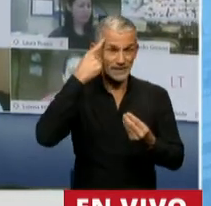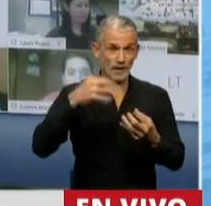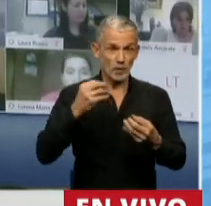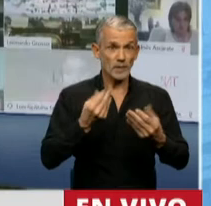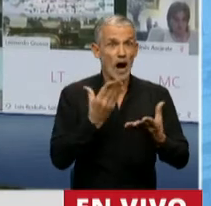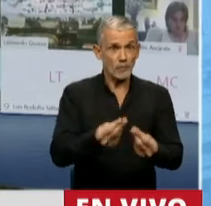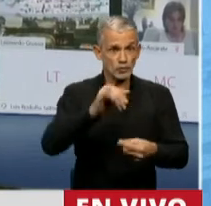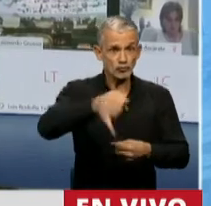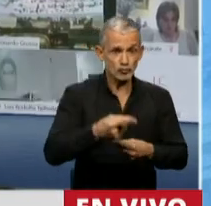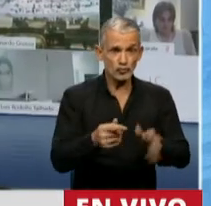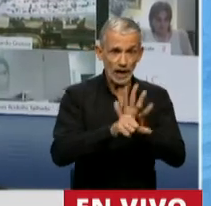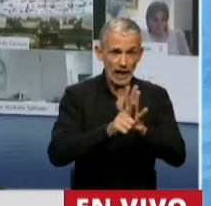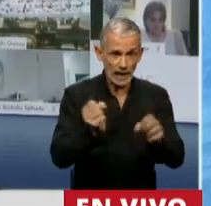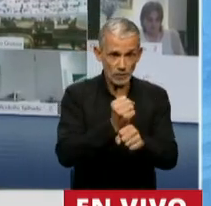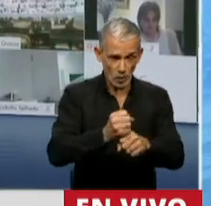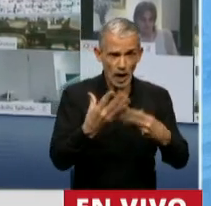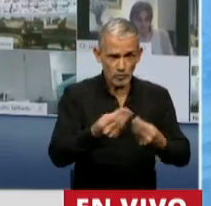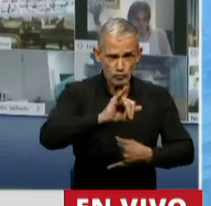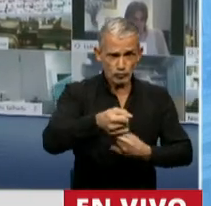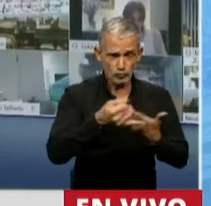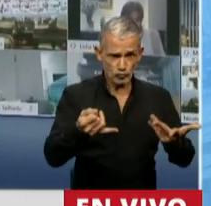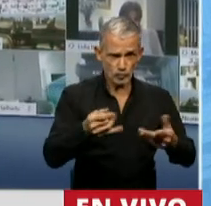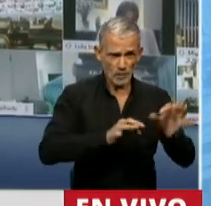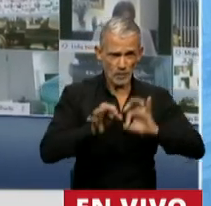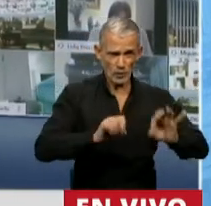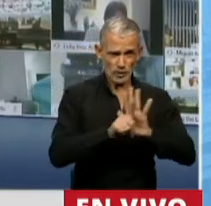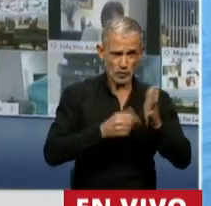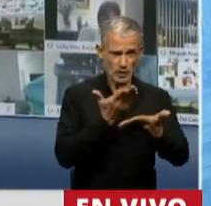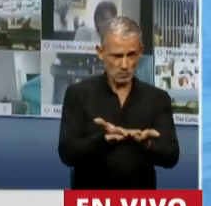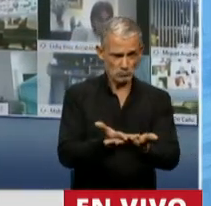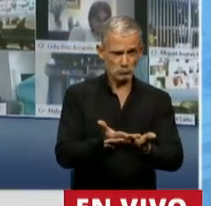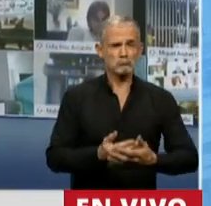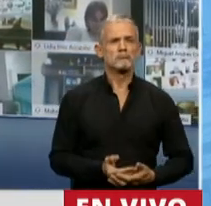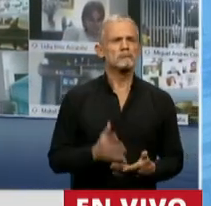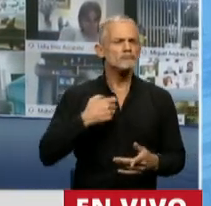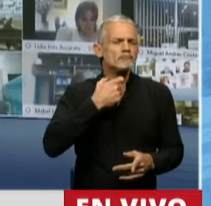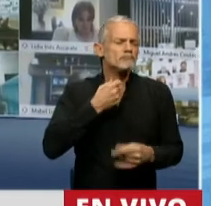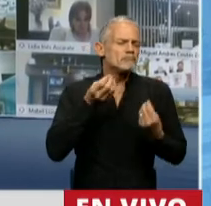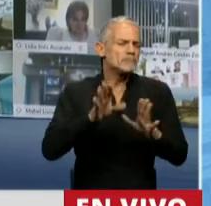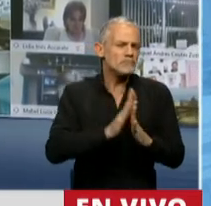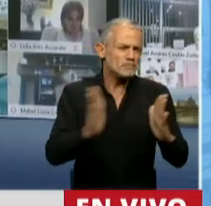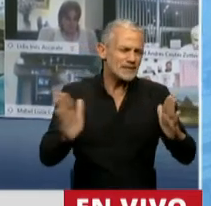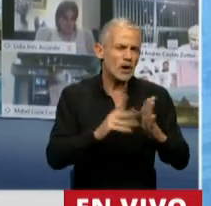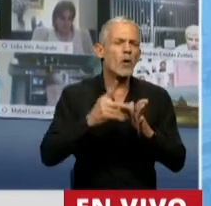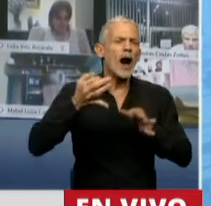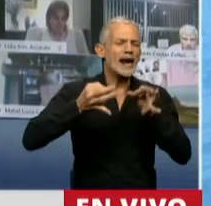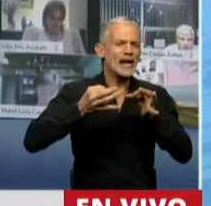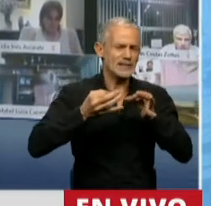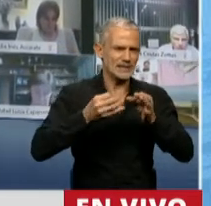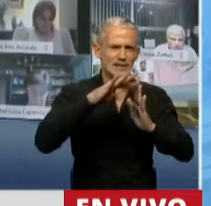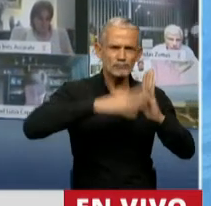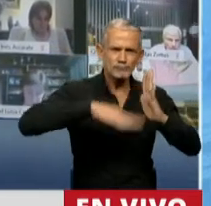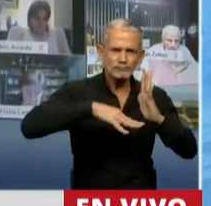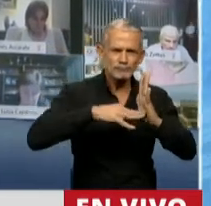apoyar a esta ley, a este proyecto presentado. Quiero comenzar en ese sentido analizando el texto